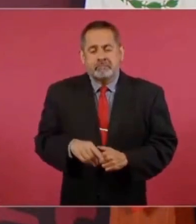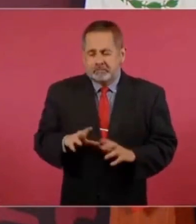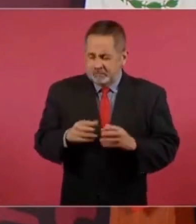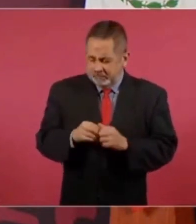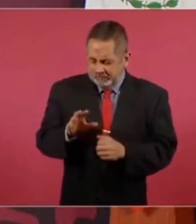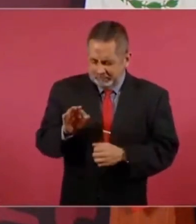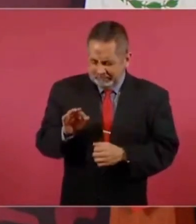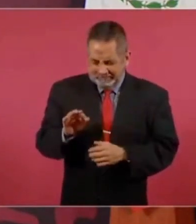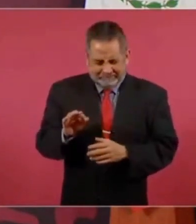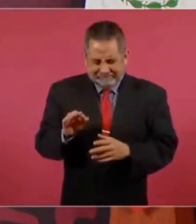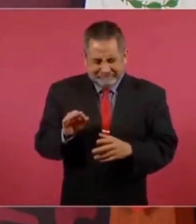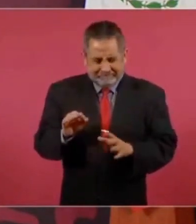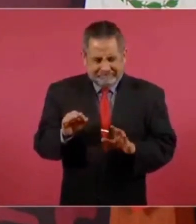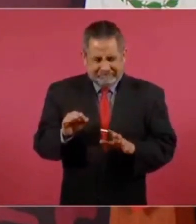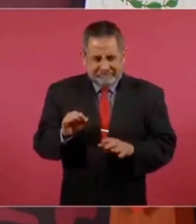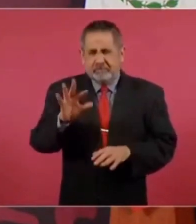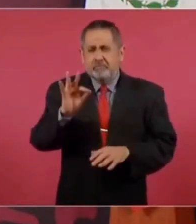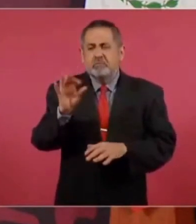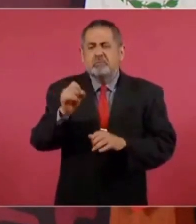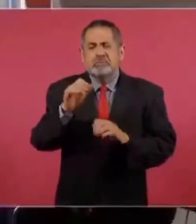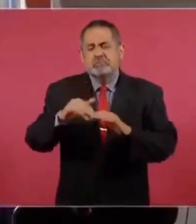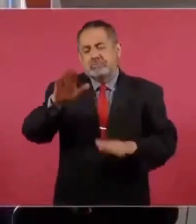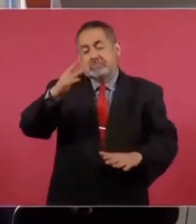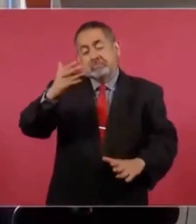40, más de 40.